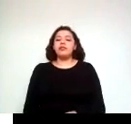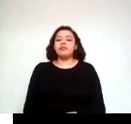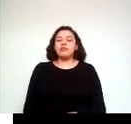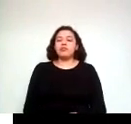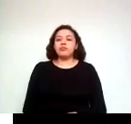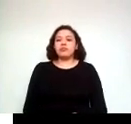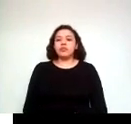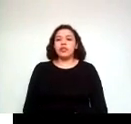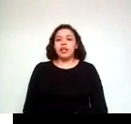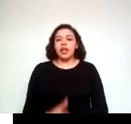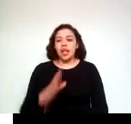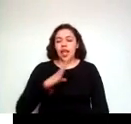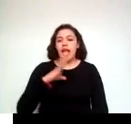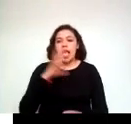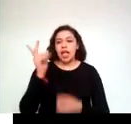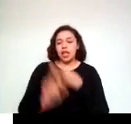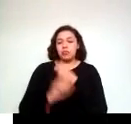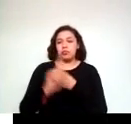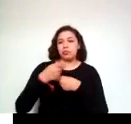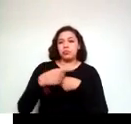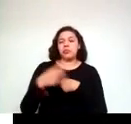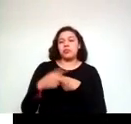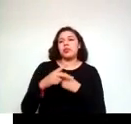tienen un riesgo medio, alto o muy alto,